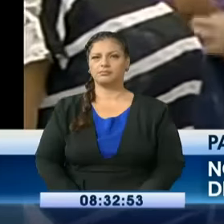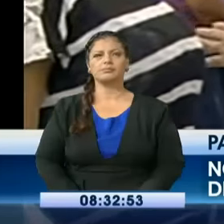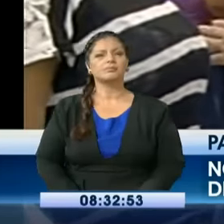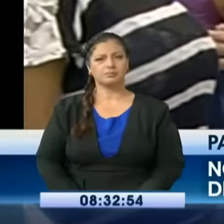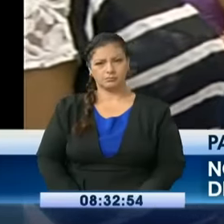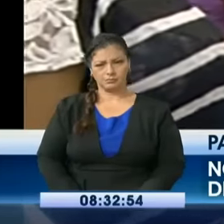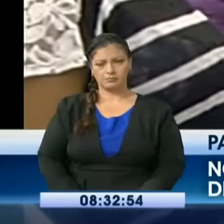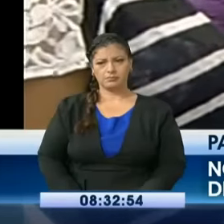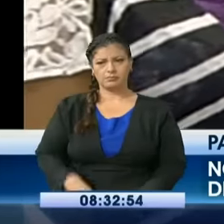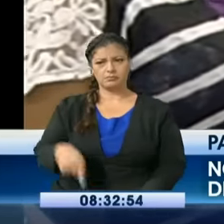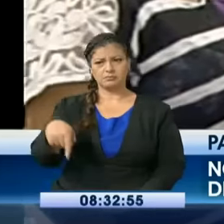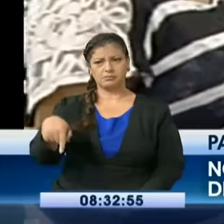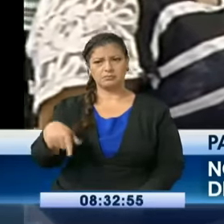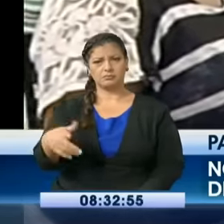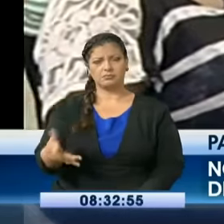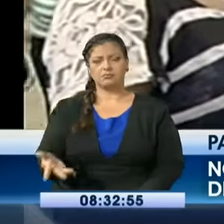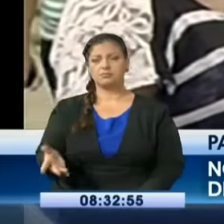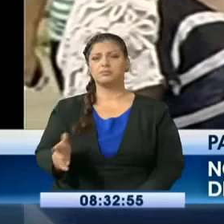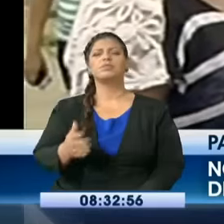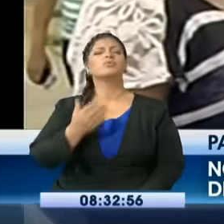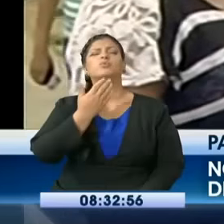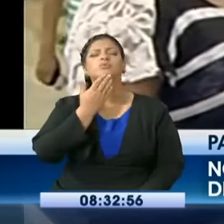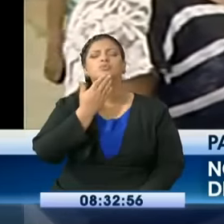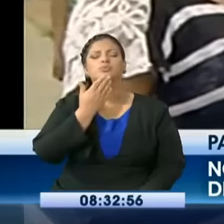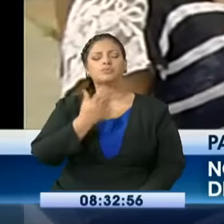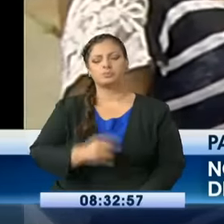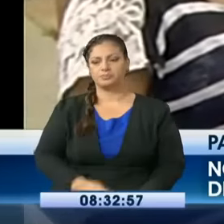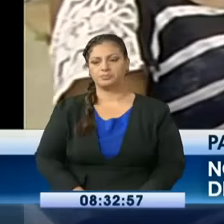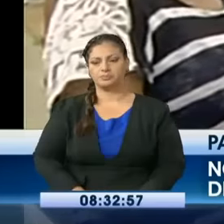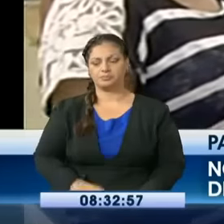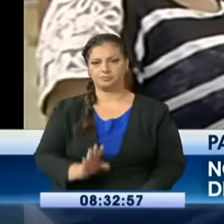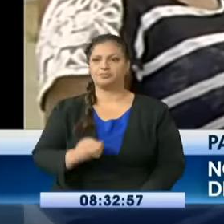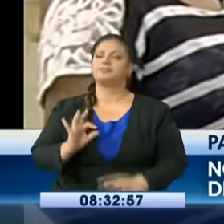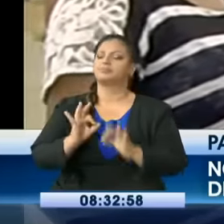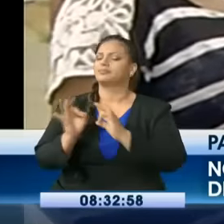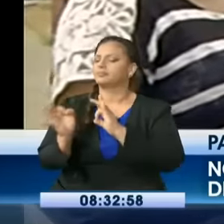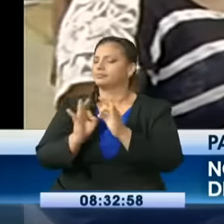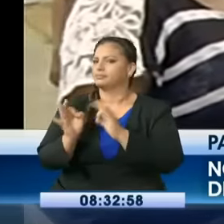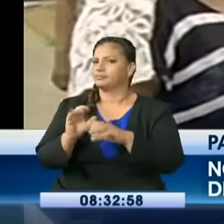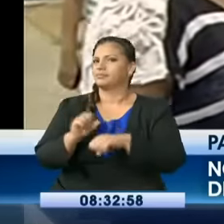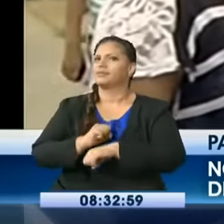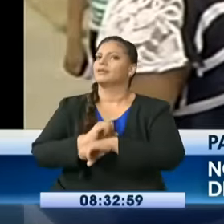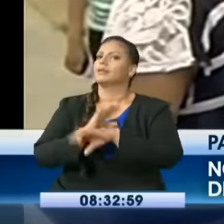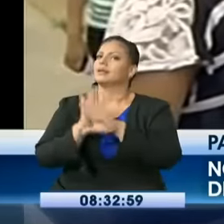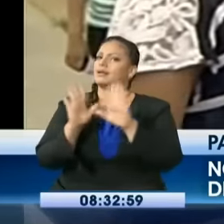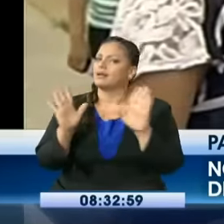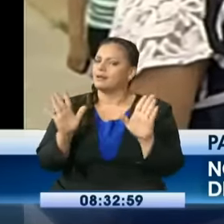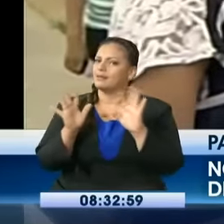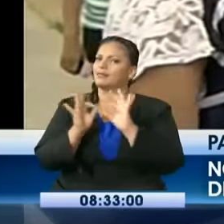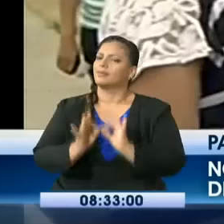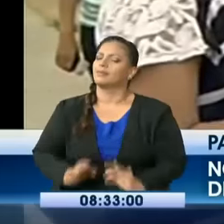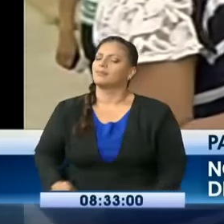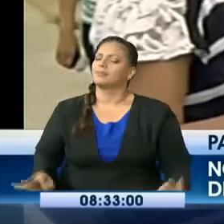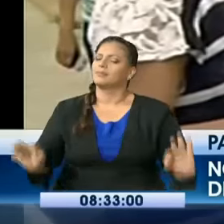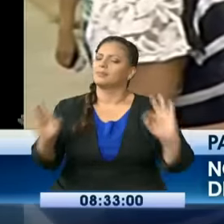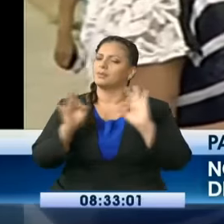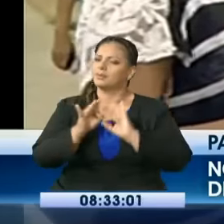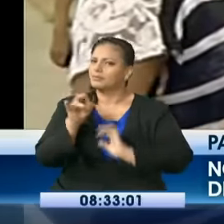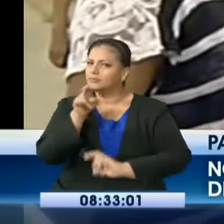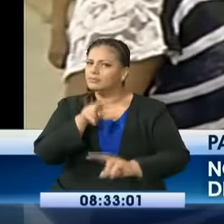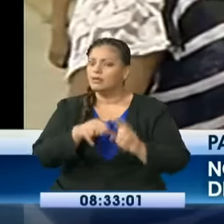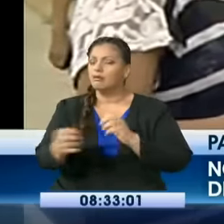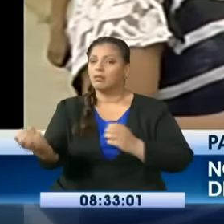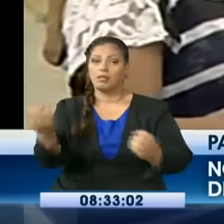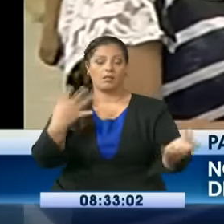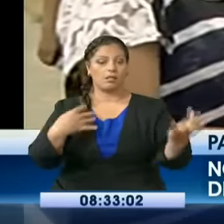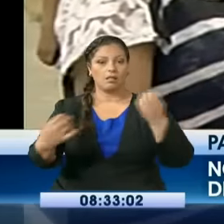entonces se queden nomás aquí. No, por eso yo le digo, mire, es que cada cosa y cada caso hay que revisarlo puntualmente. Aquí escucho tantas